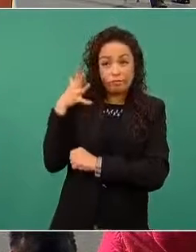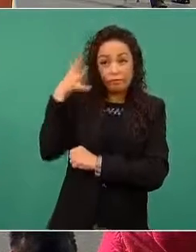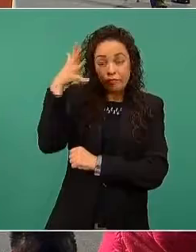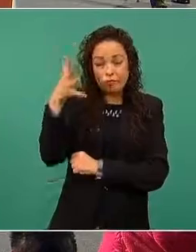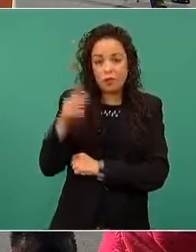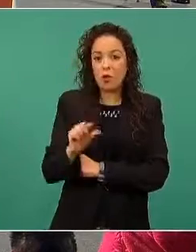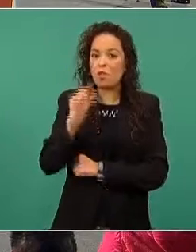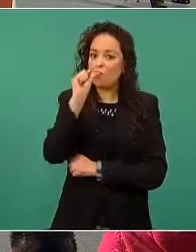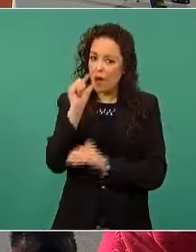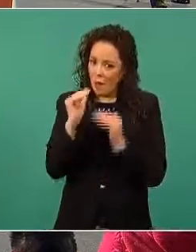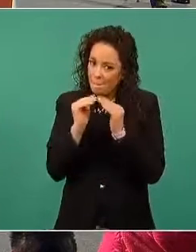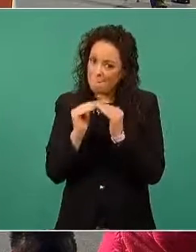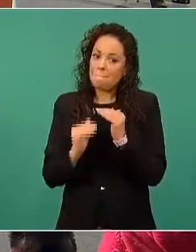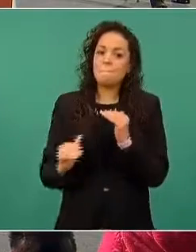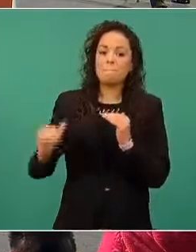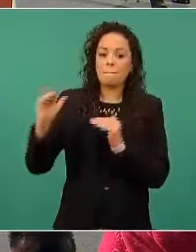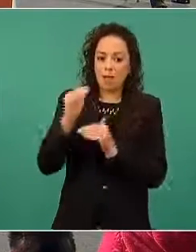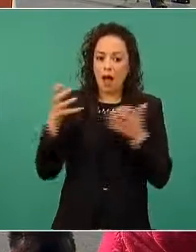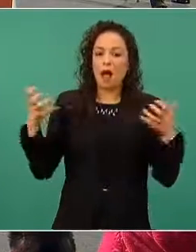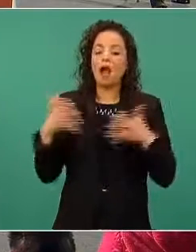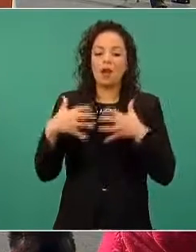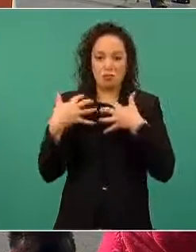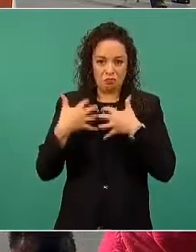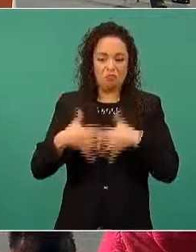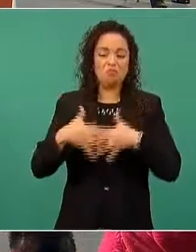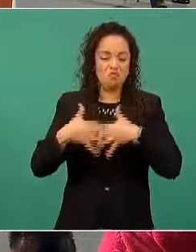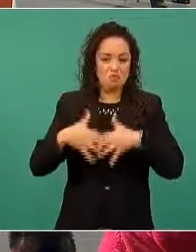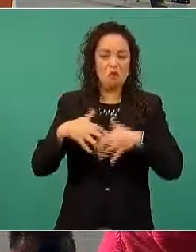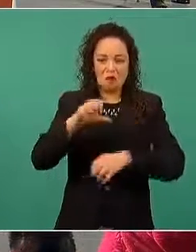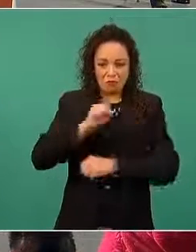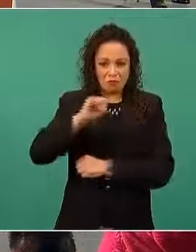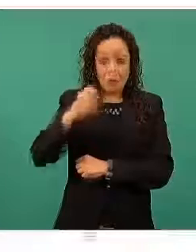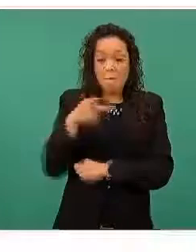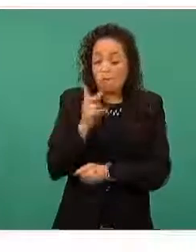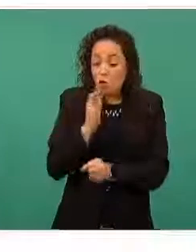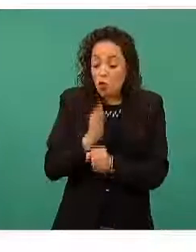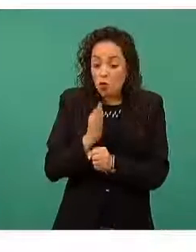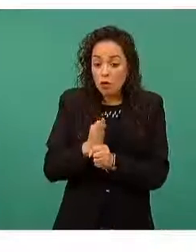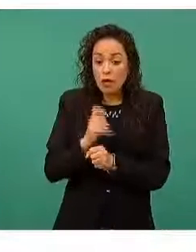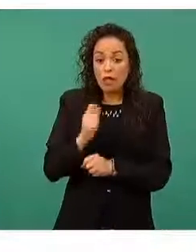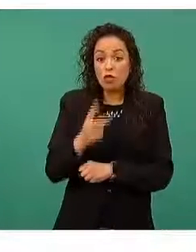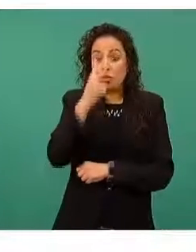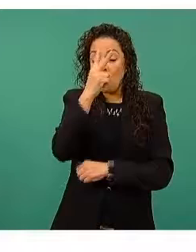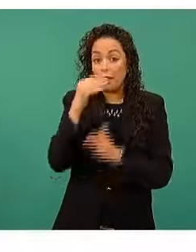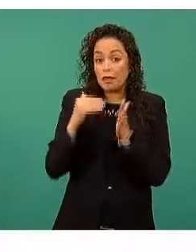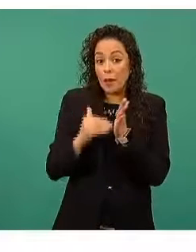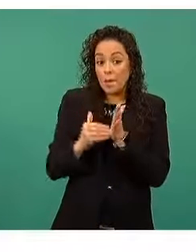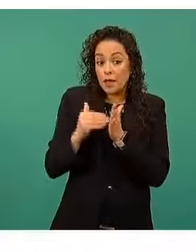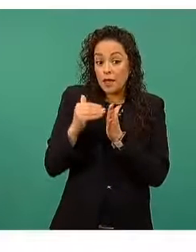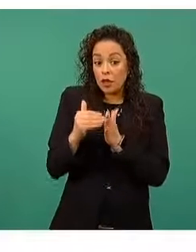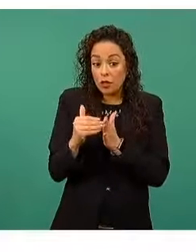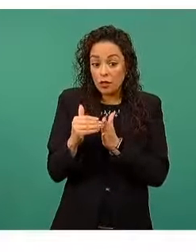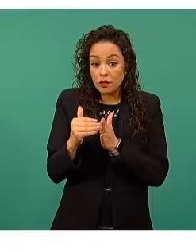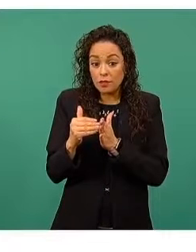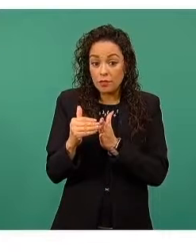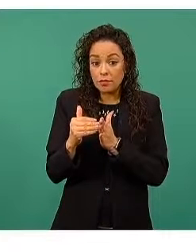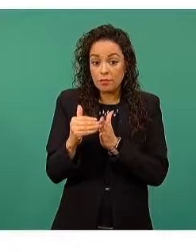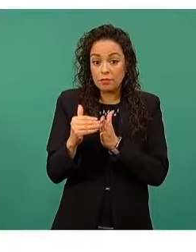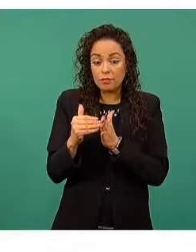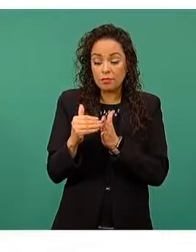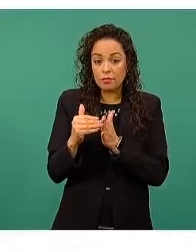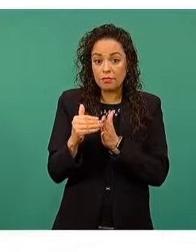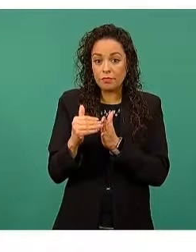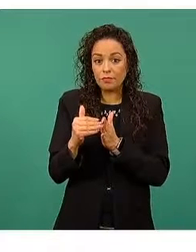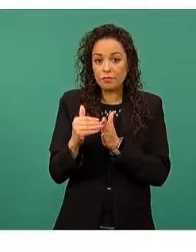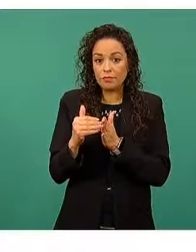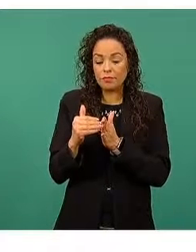poco más, pero con 2 millones, que es la sustentabilidad de la